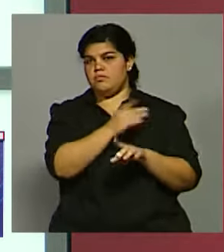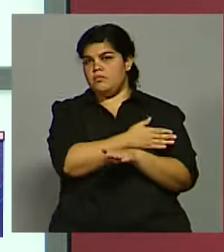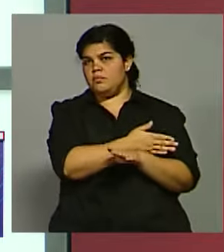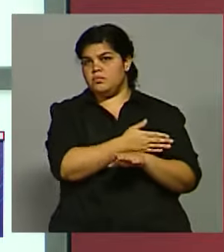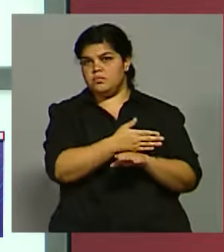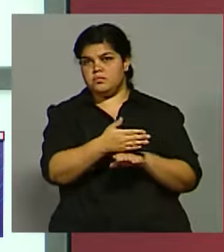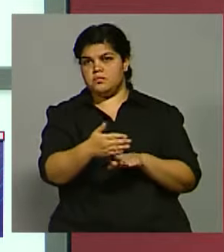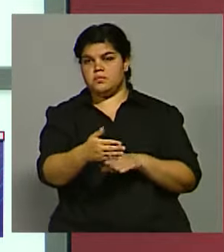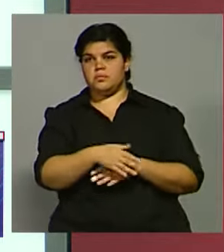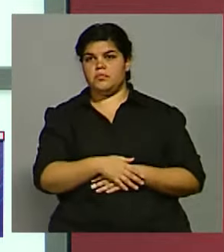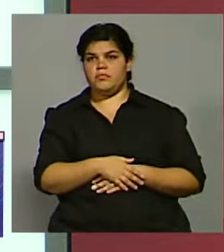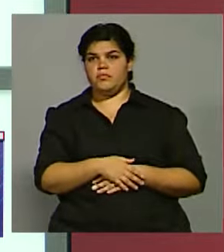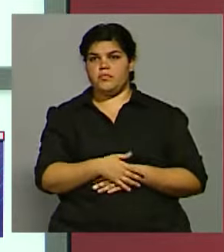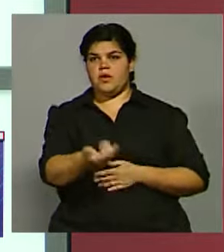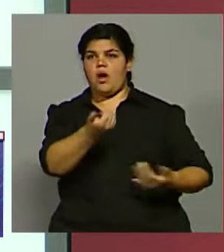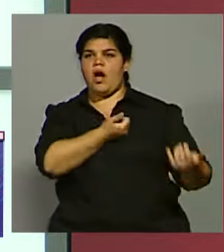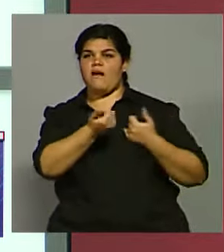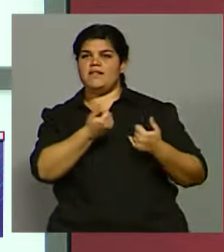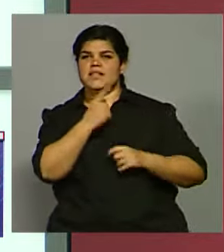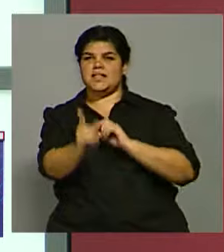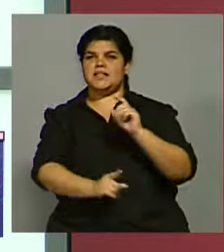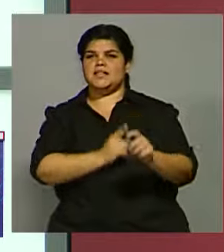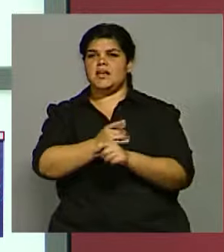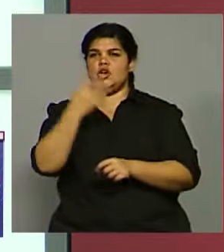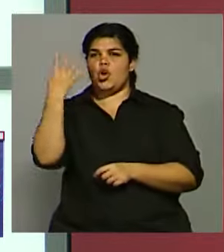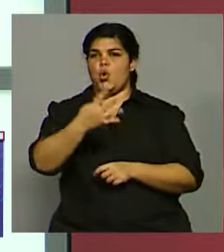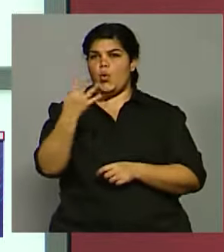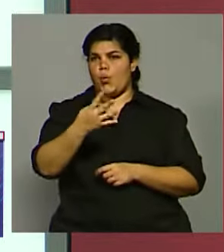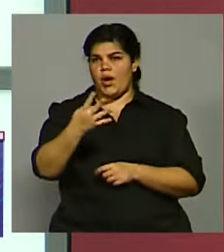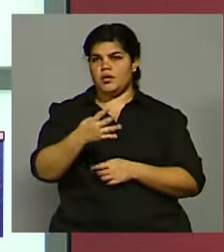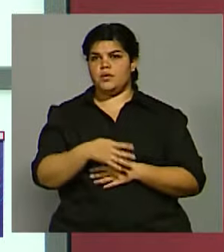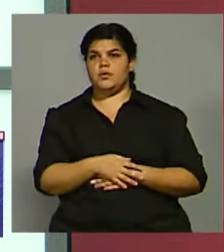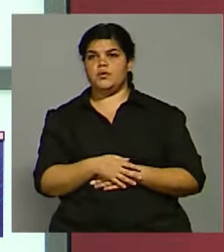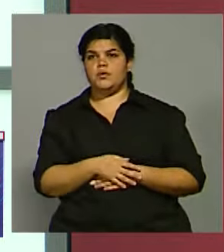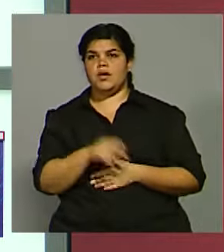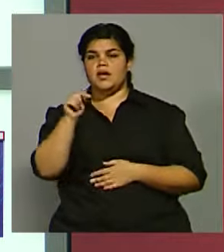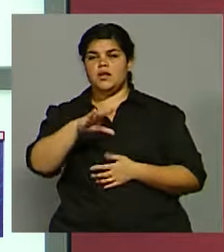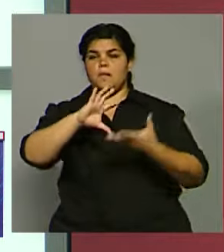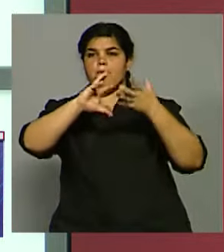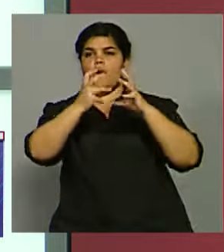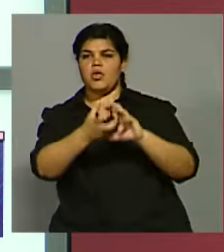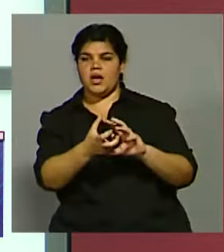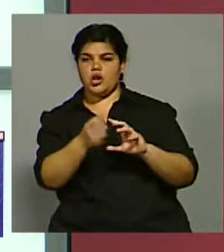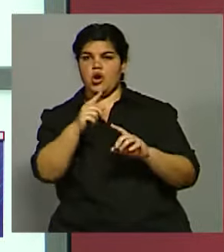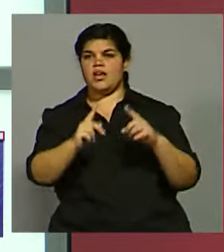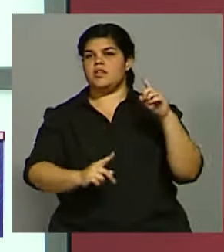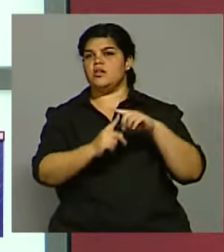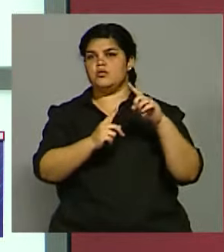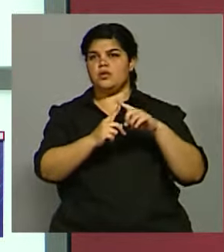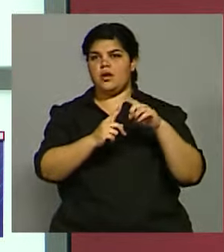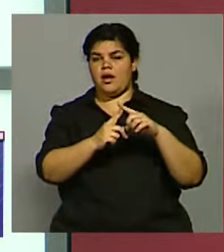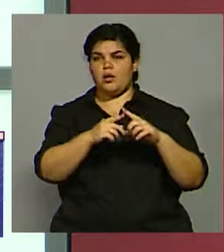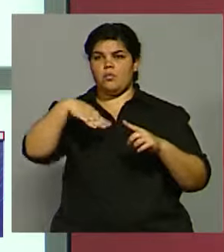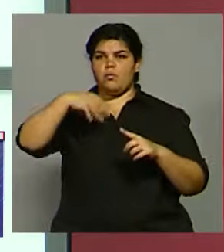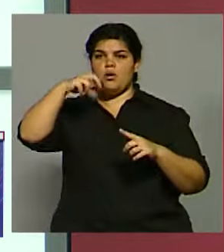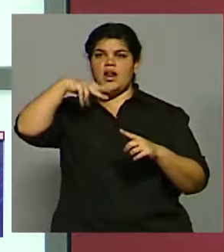tenemos noticias que es desde el siglo IV después de Cristo, que nace con el Imperio Romano, es el modelo institucional monárquico sacerdotal. Eso es una